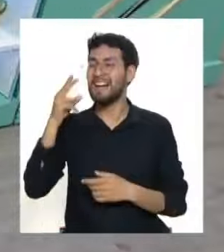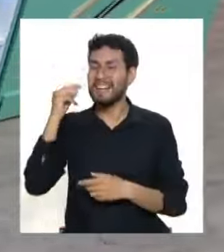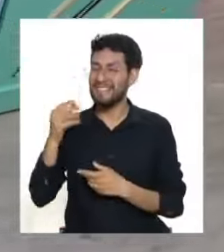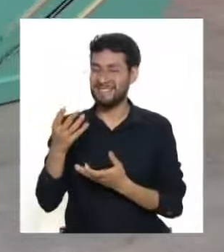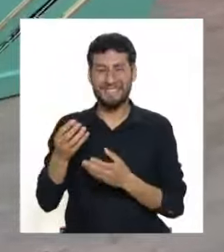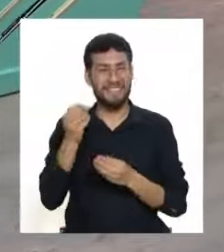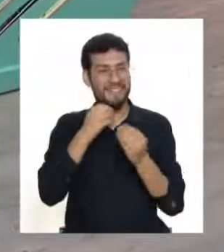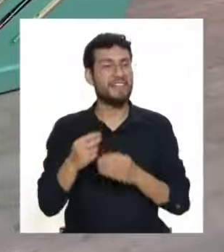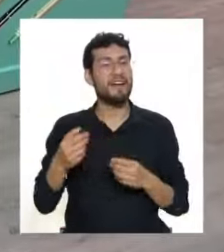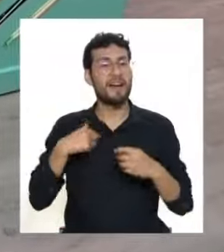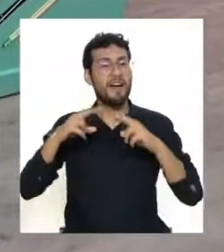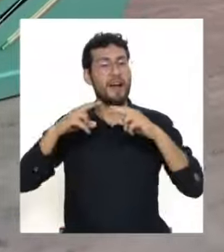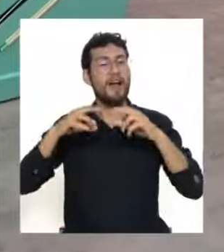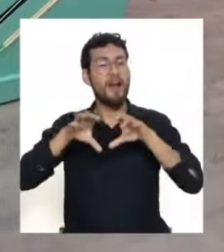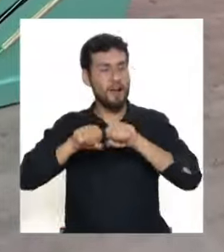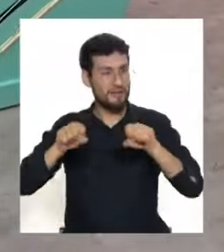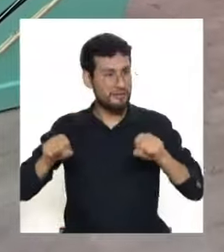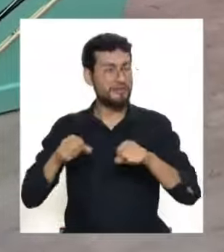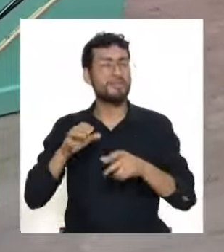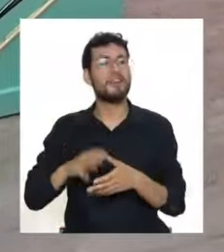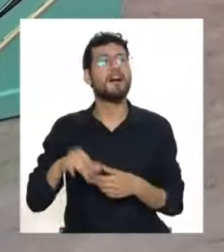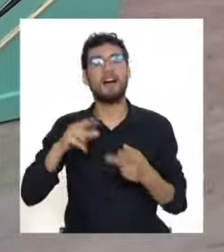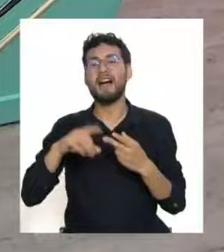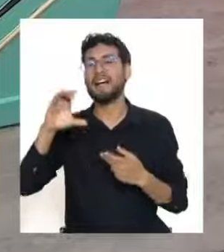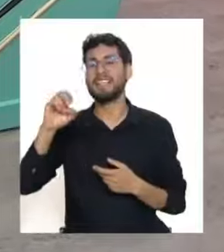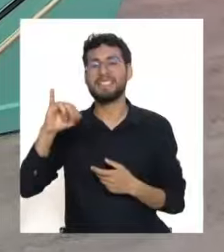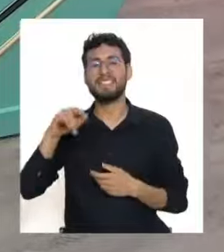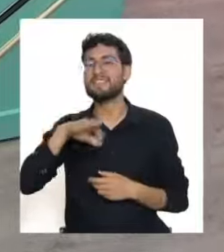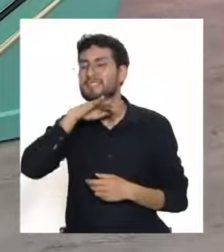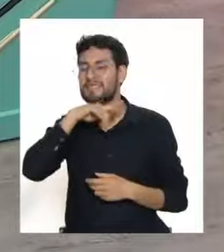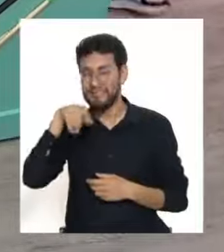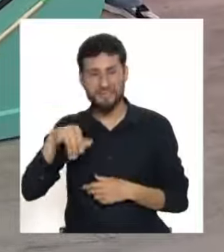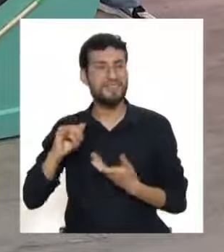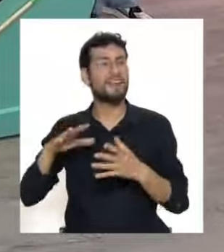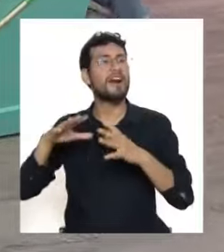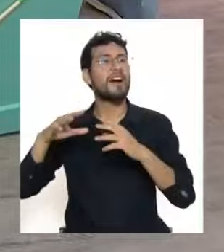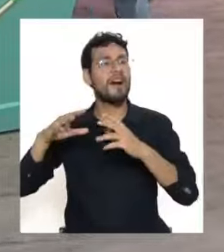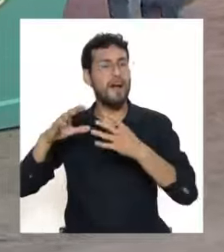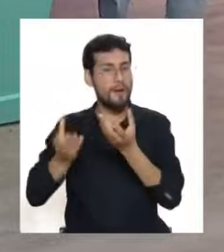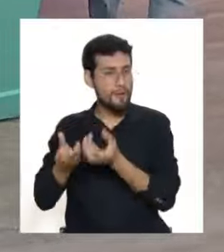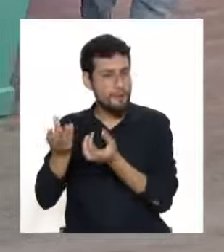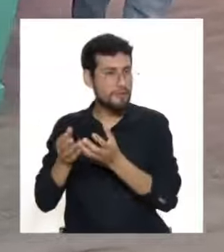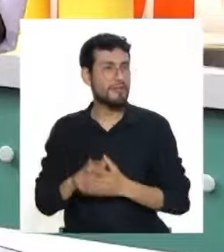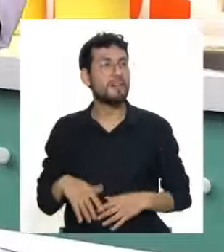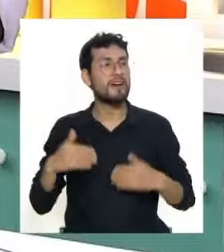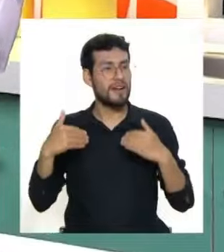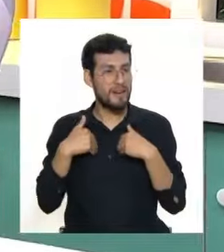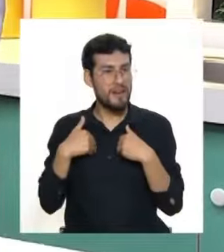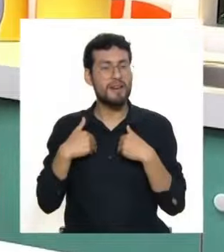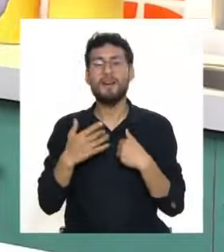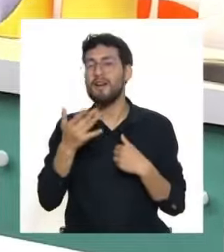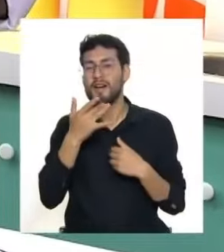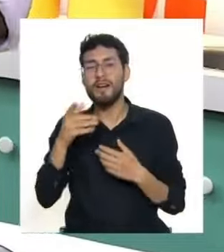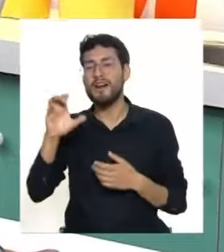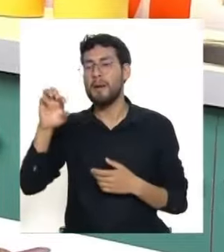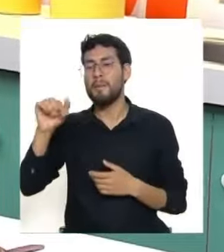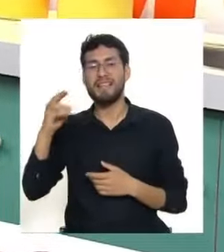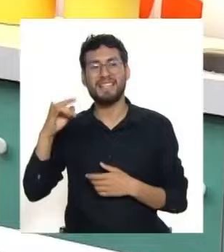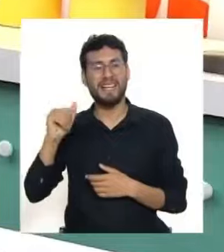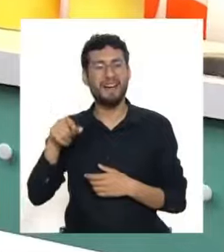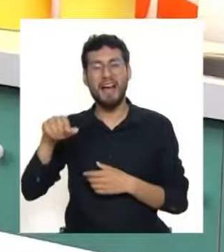selva. Ajá. Tenemos el chorizo regional, eso está ahumado, y la cecina, que es de cerdo, que también está ahumada. Y hemos hecho con nuestro secretito de Pachicay,